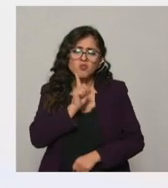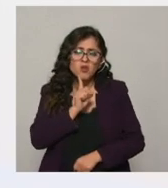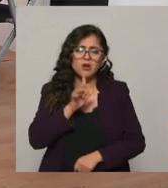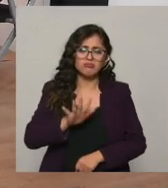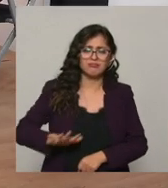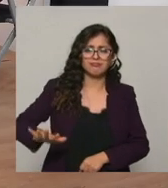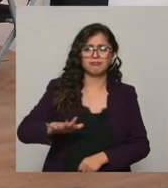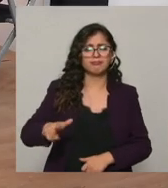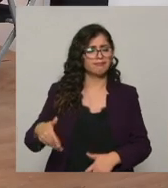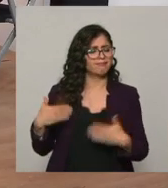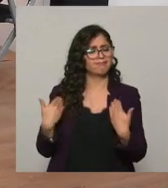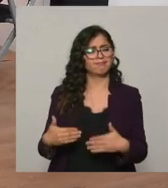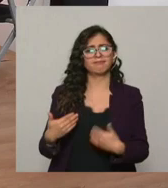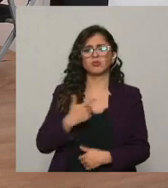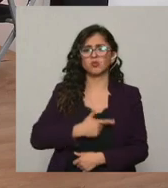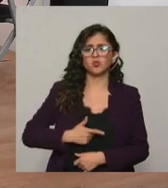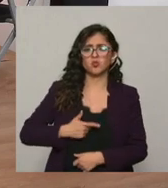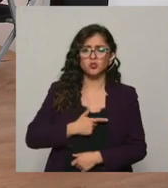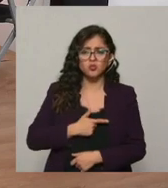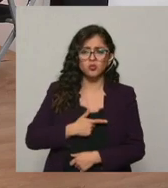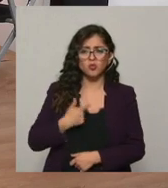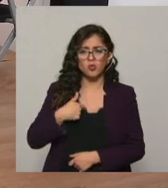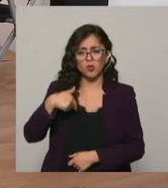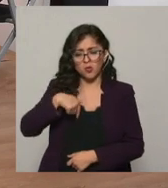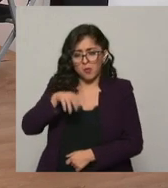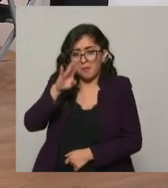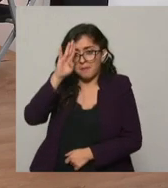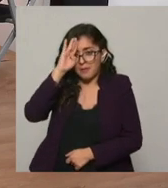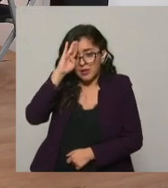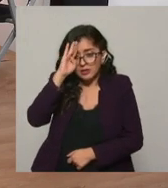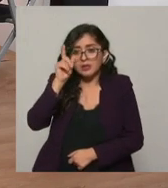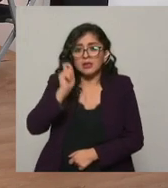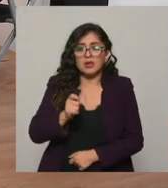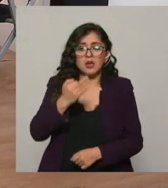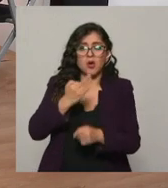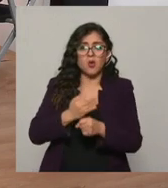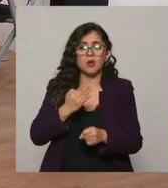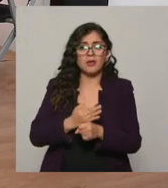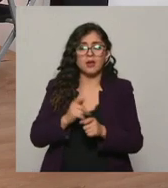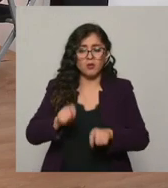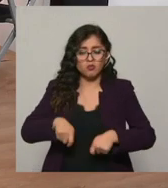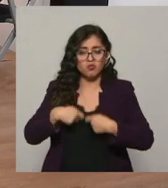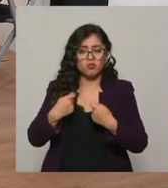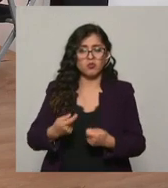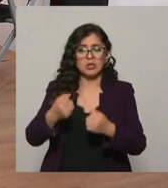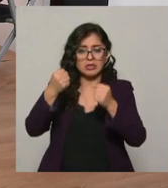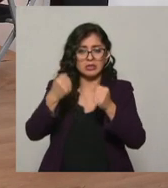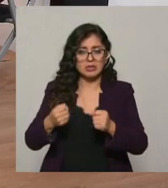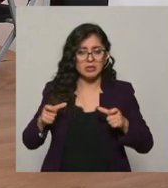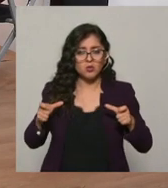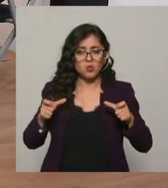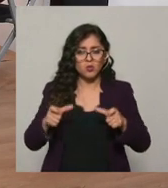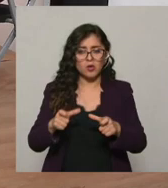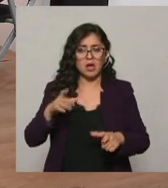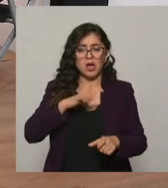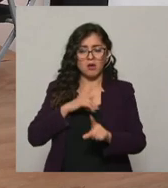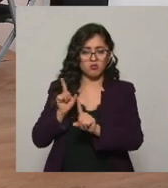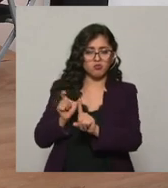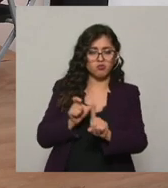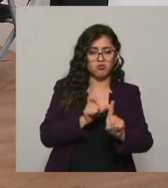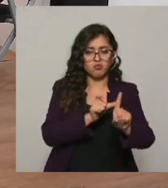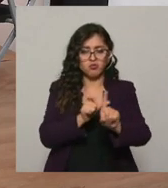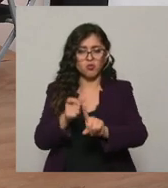qué bueno, me da gusto, por lo menos pienso que la seguridad que te están en este momento brindando, tienes escolta, te